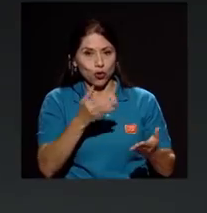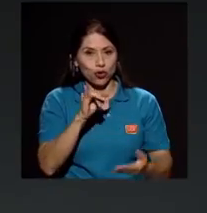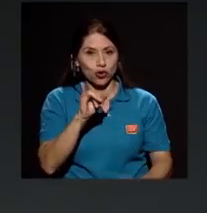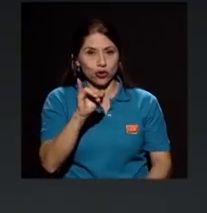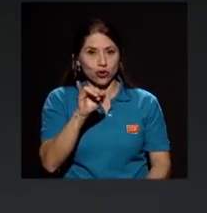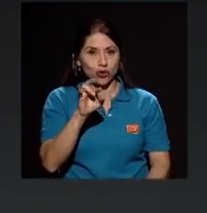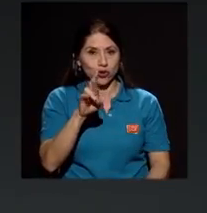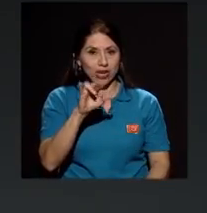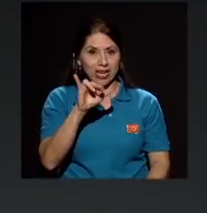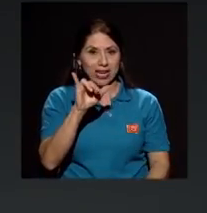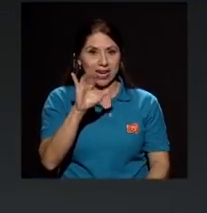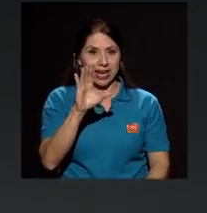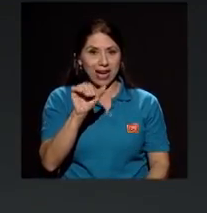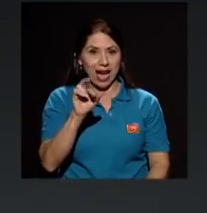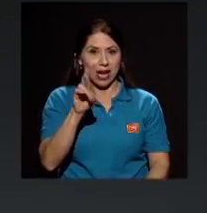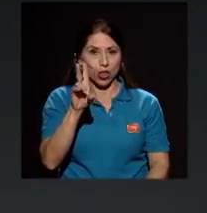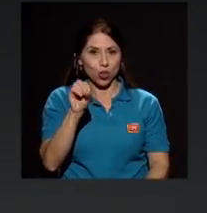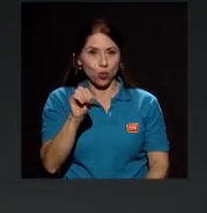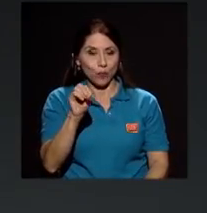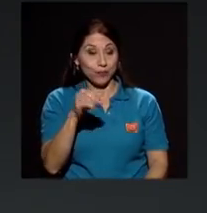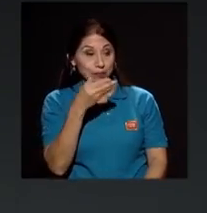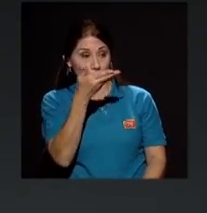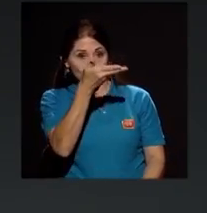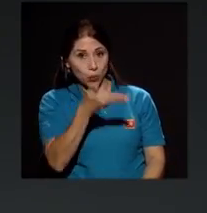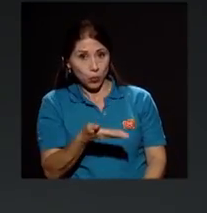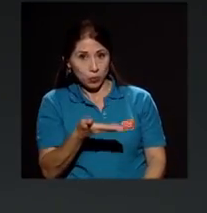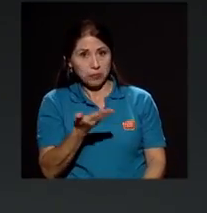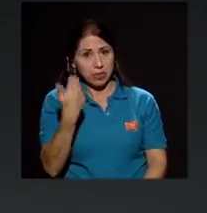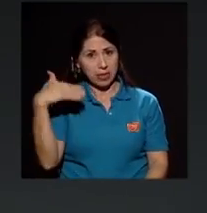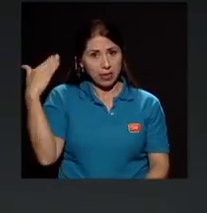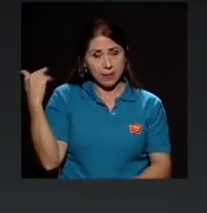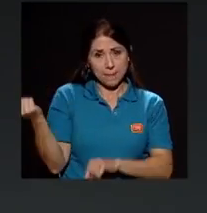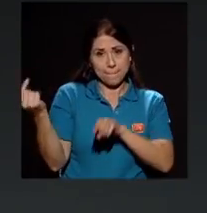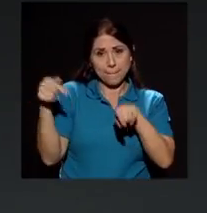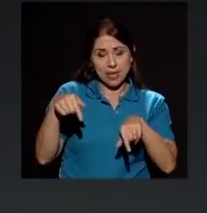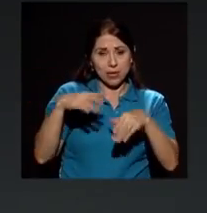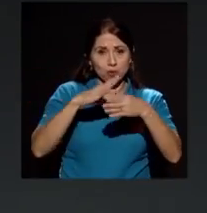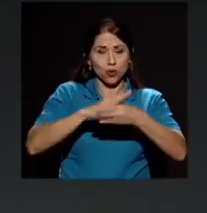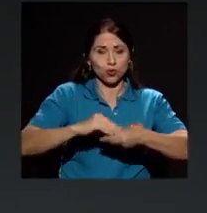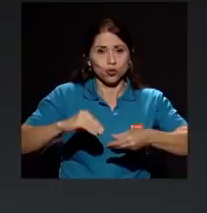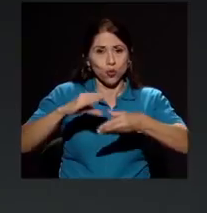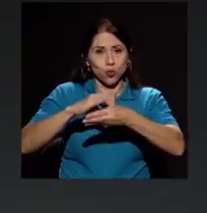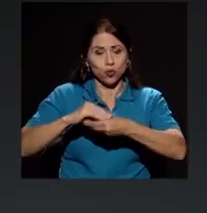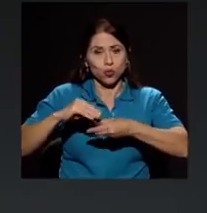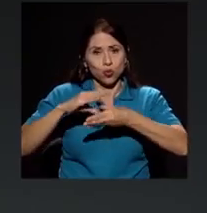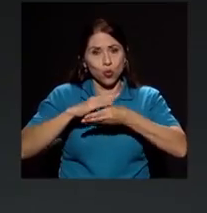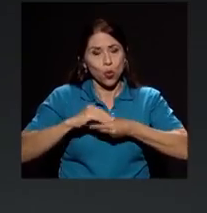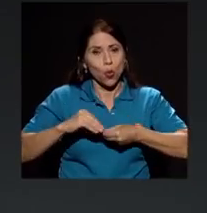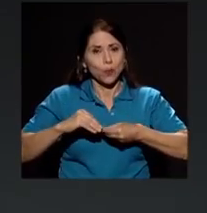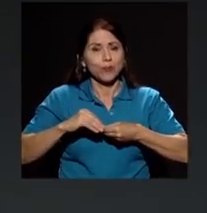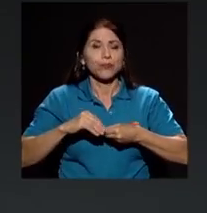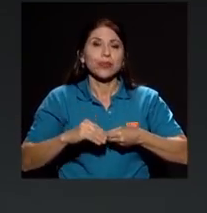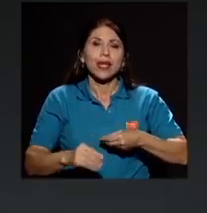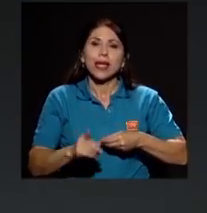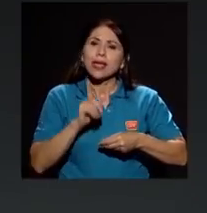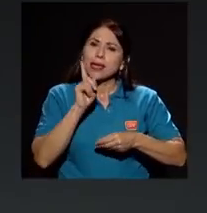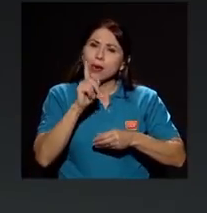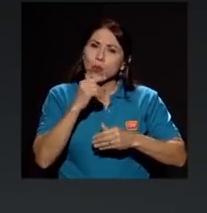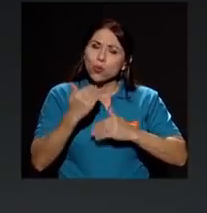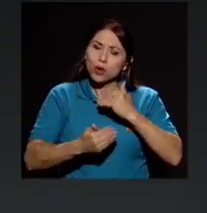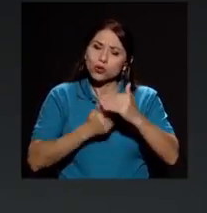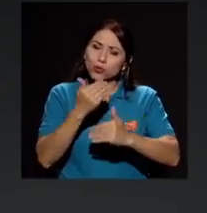mencionar que don ricardo alguna vez viene nos contó qué uno de los procesos